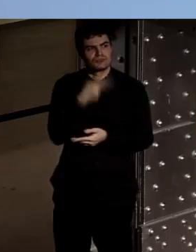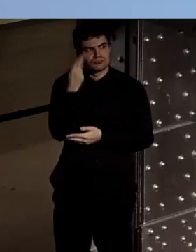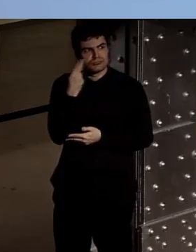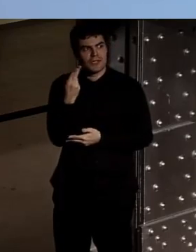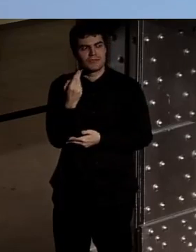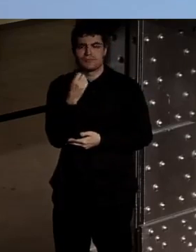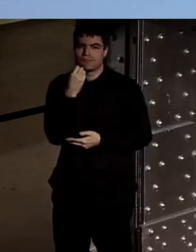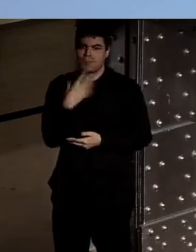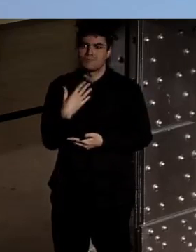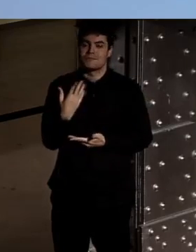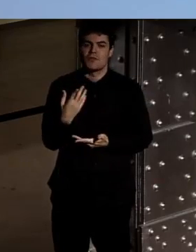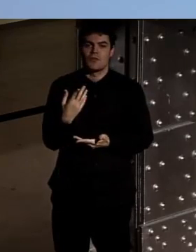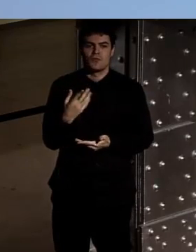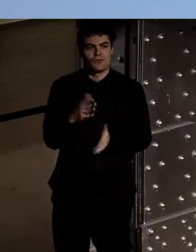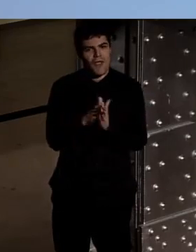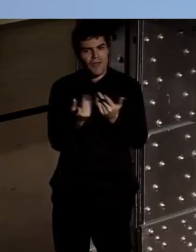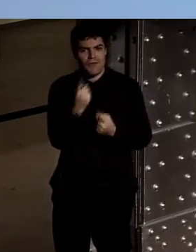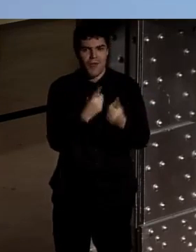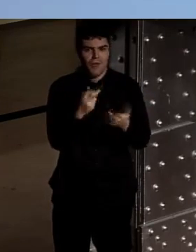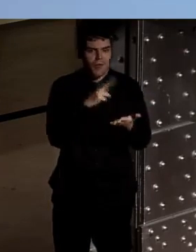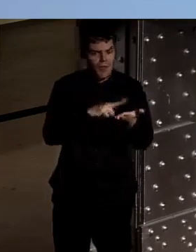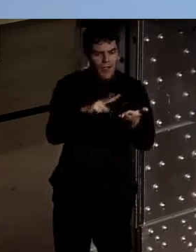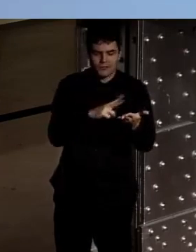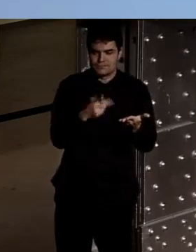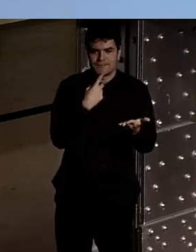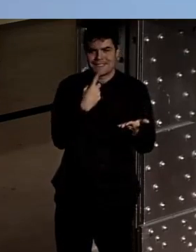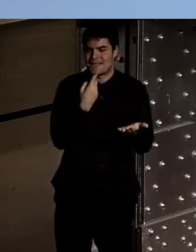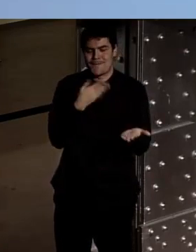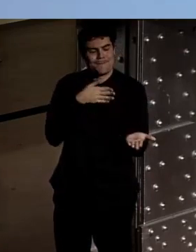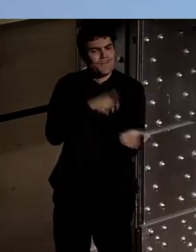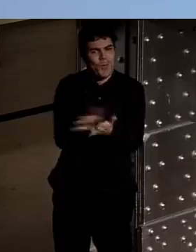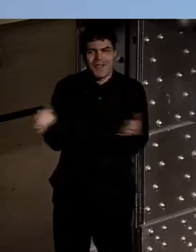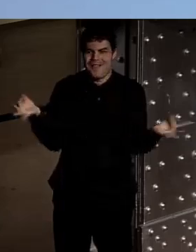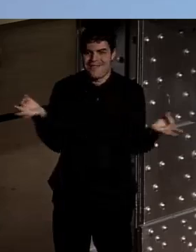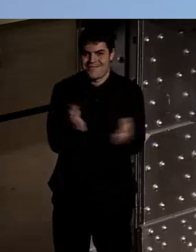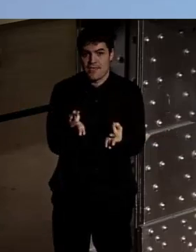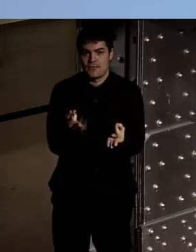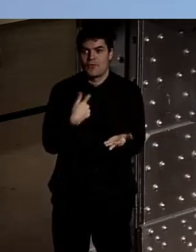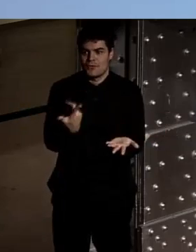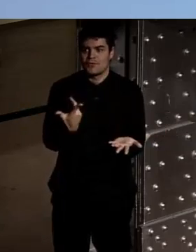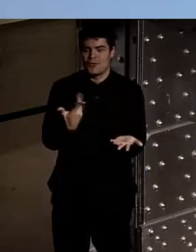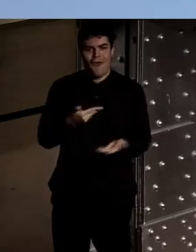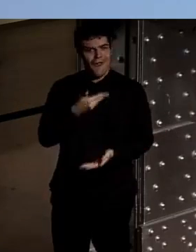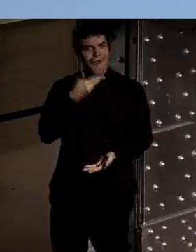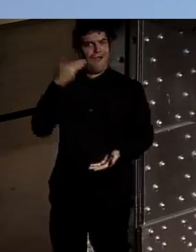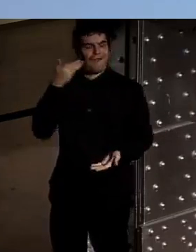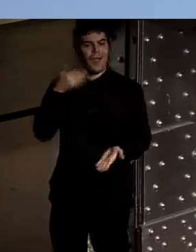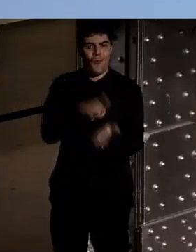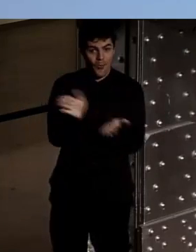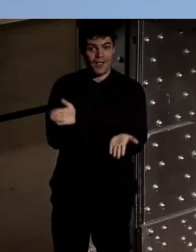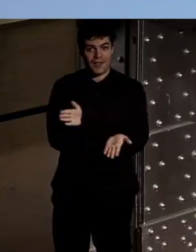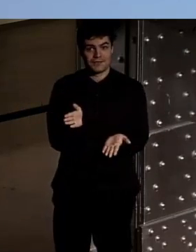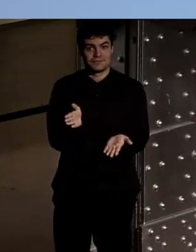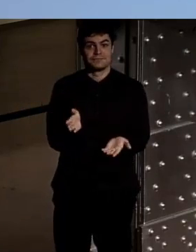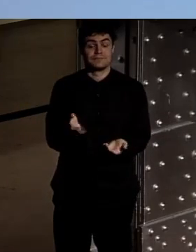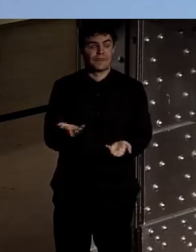lees dices, esto lo tengo que publicar, y es de los libros de los que me siento más orgullosa de haber publicado. De verdad, que es